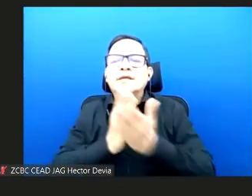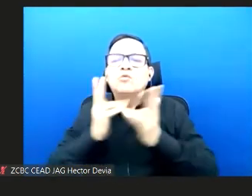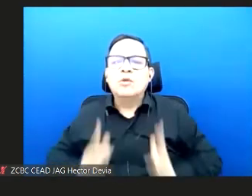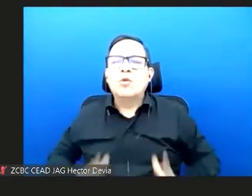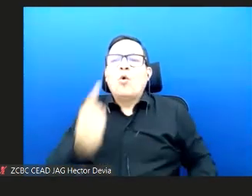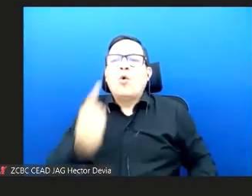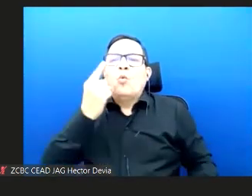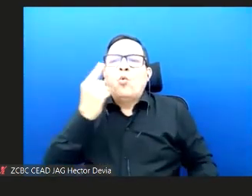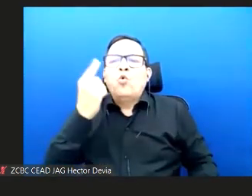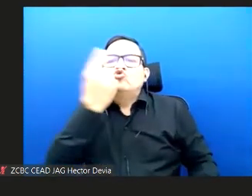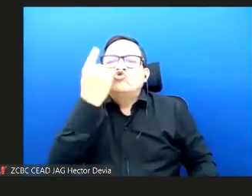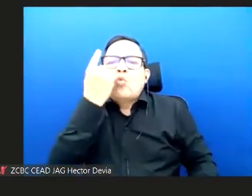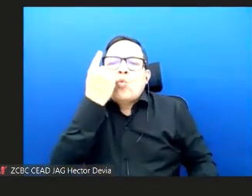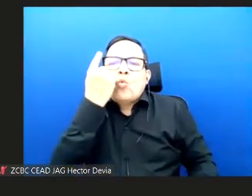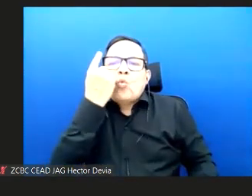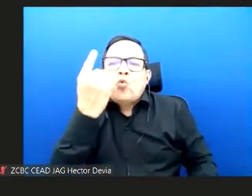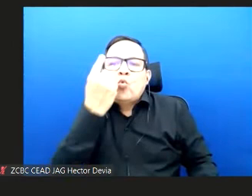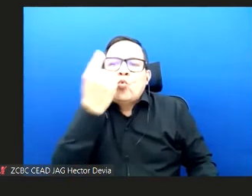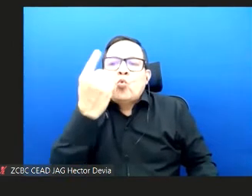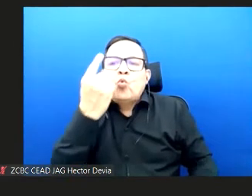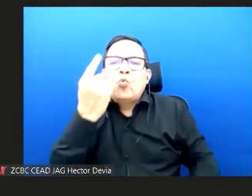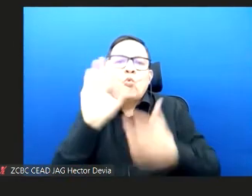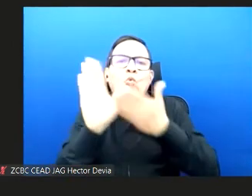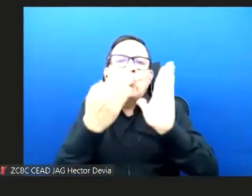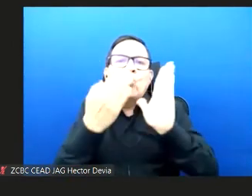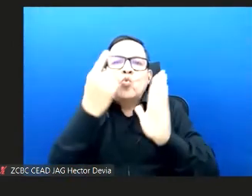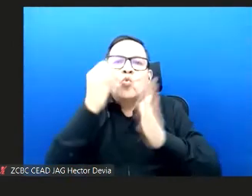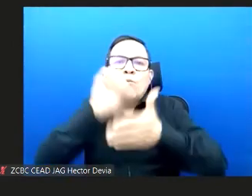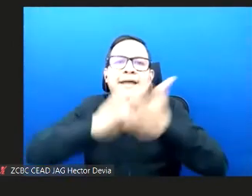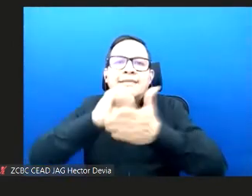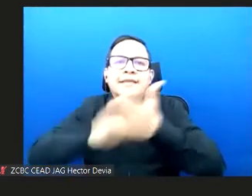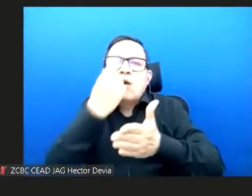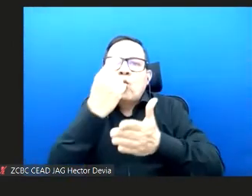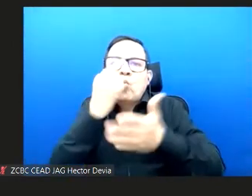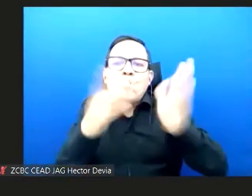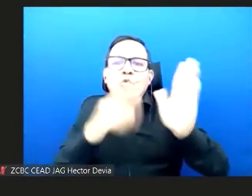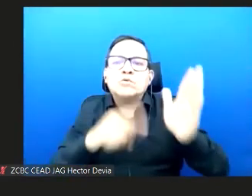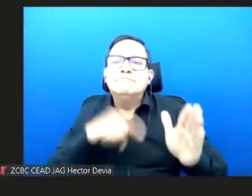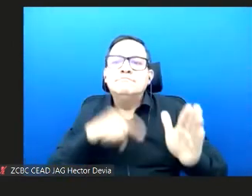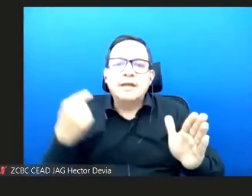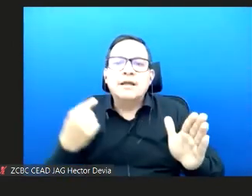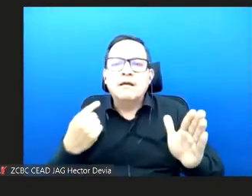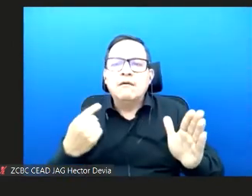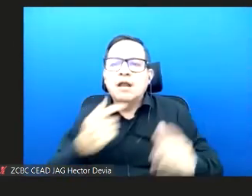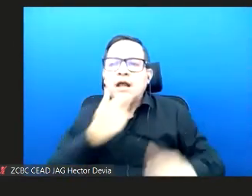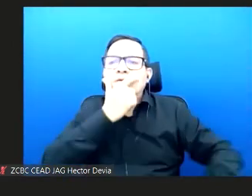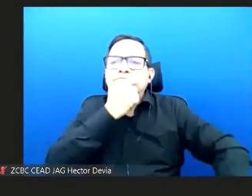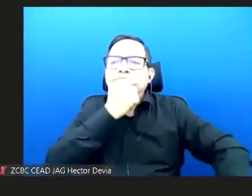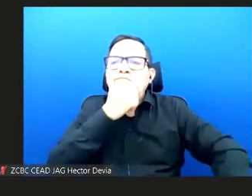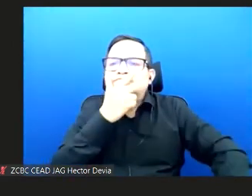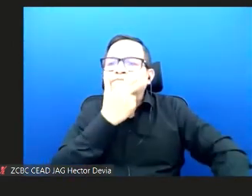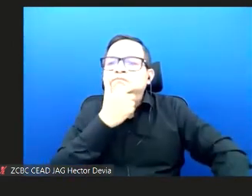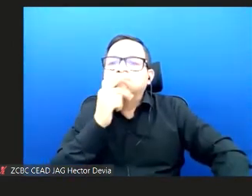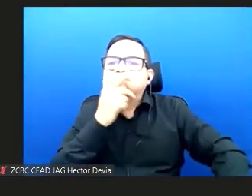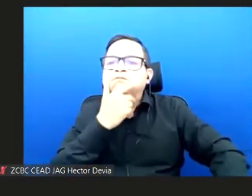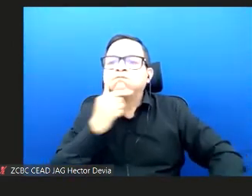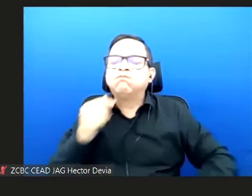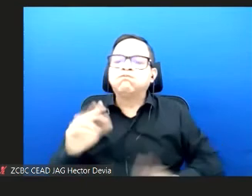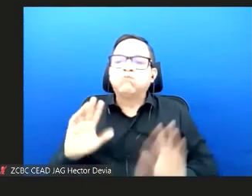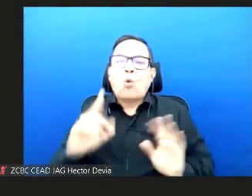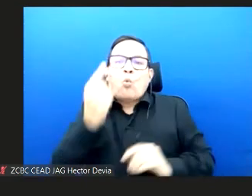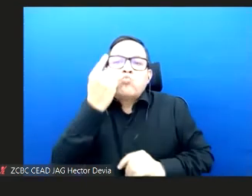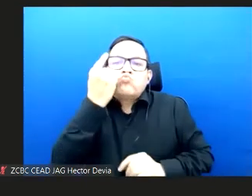materia. ¿Listo? Fíjense, una sola materia. ¿Eso qué quiere decir? Que como estamos hablando de que perdieron solo